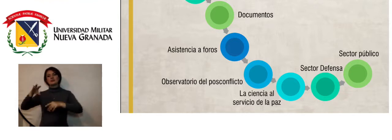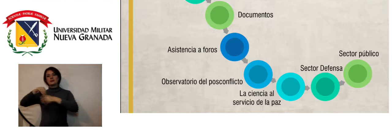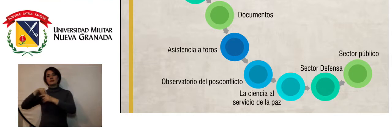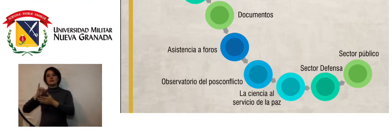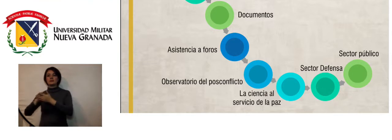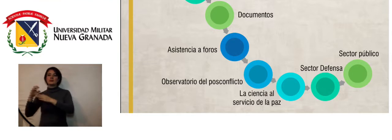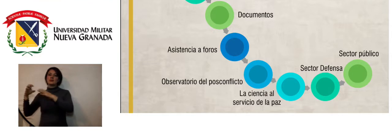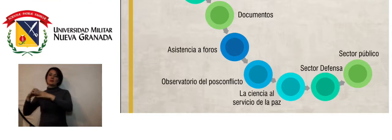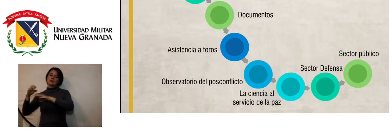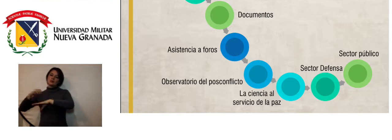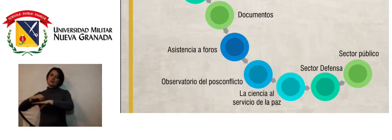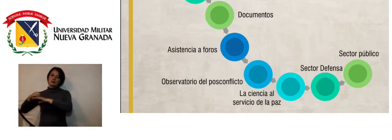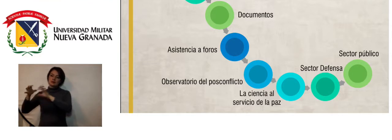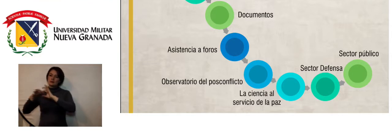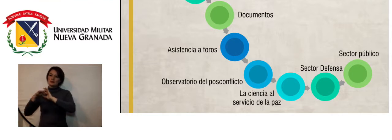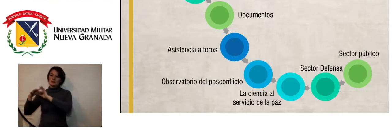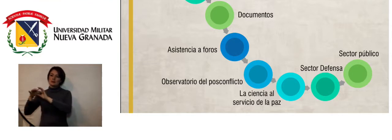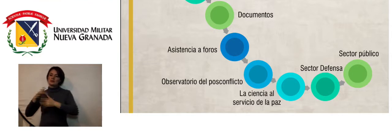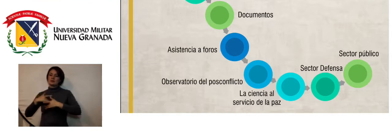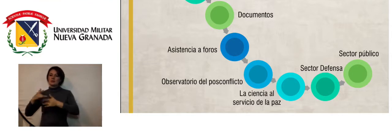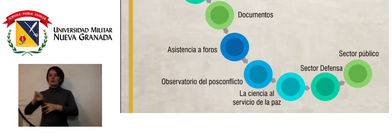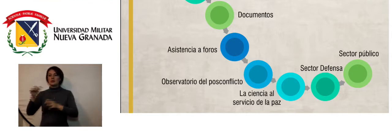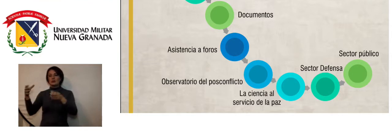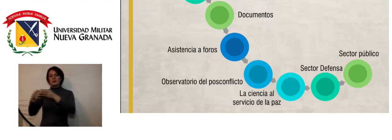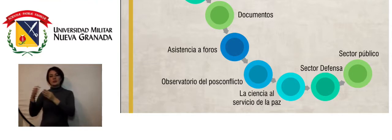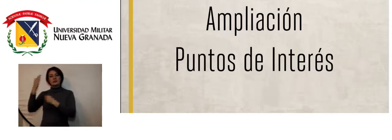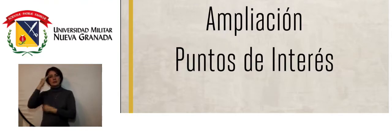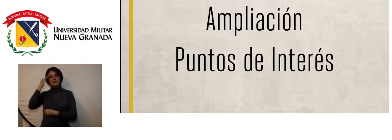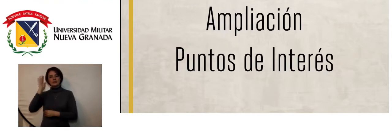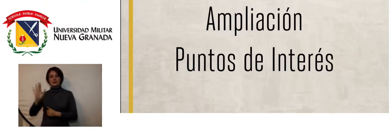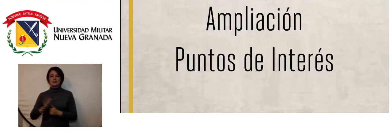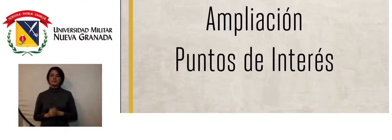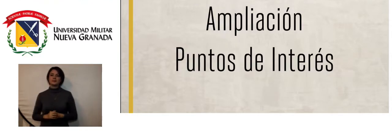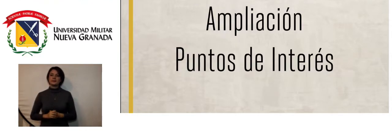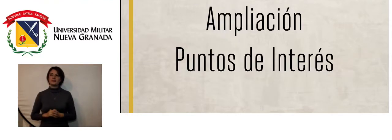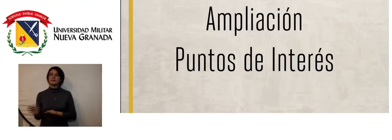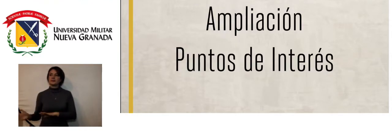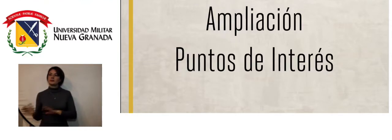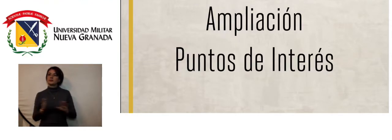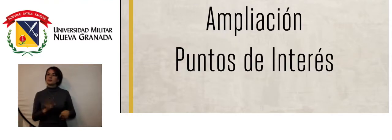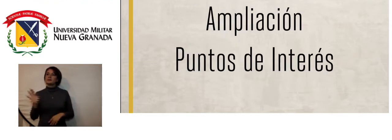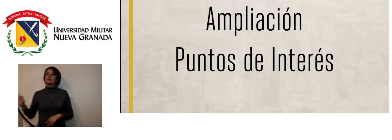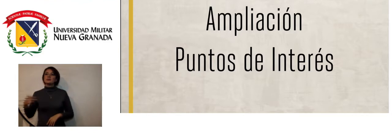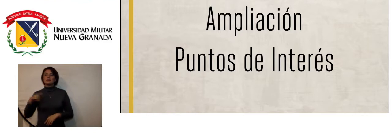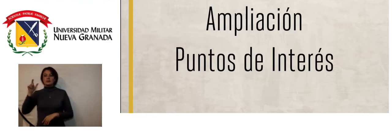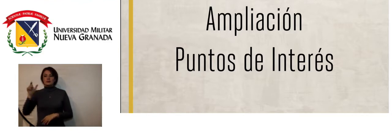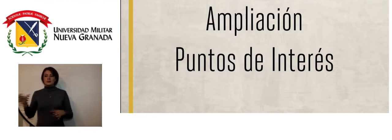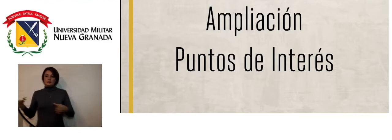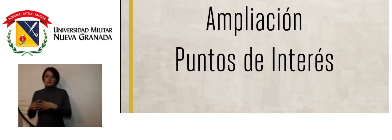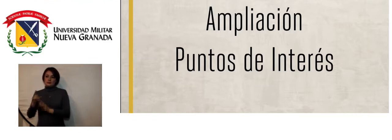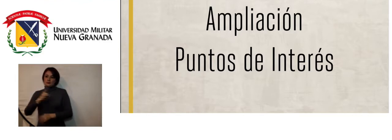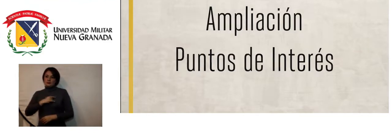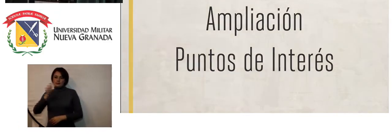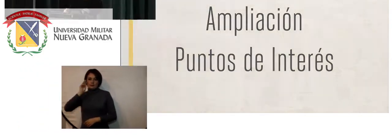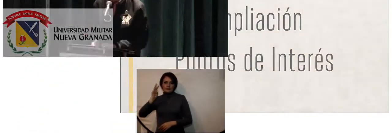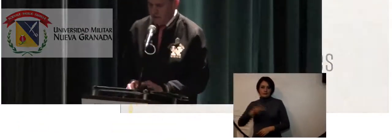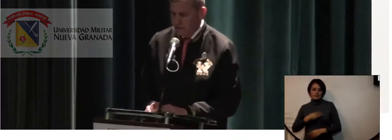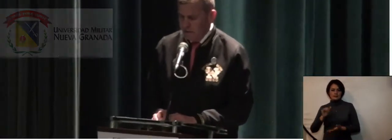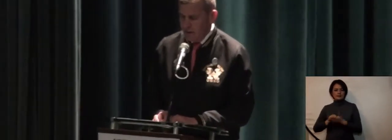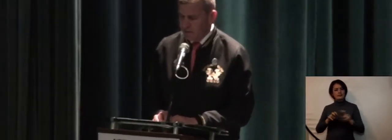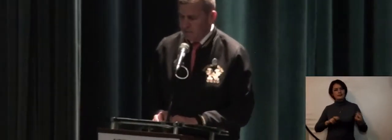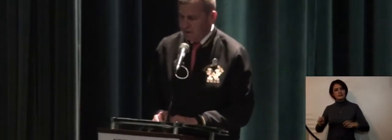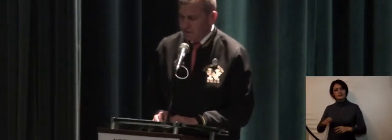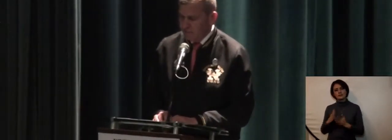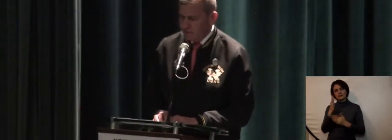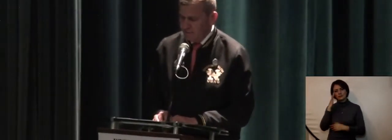organizaciones solidarias y de centros de pensamiento para la universidad militar nueva granada la movilidad académica